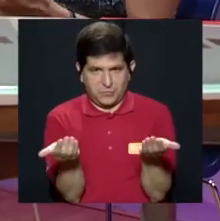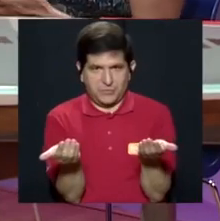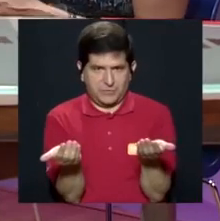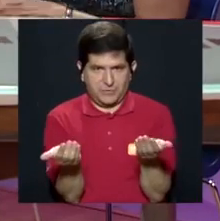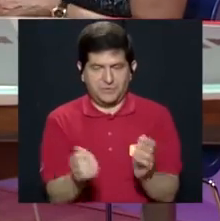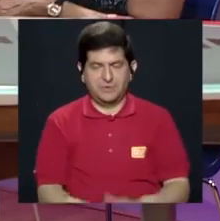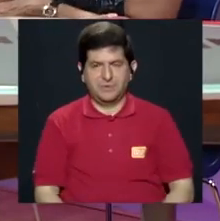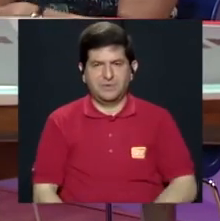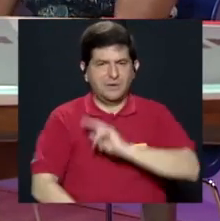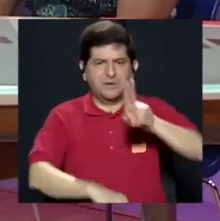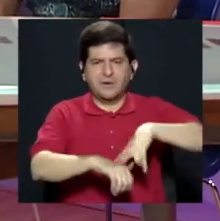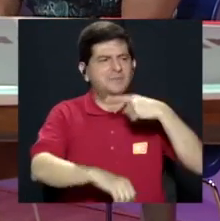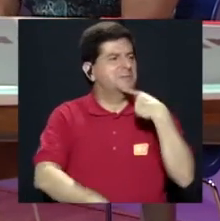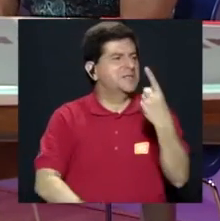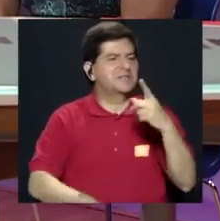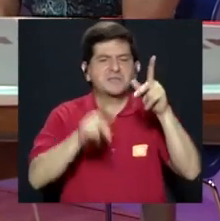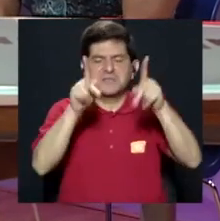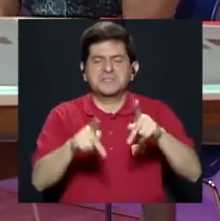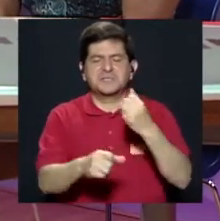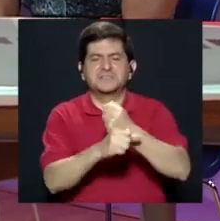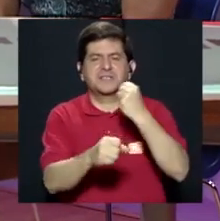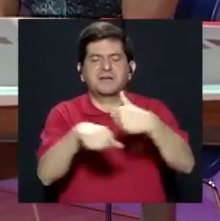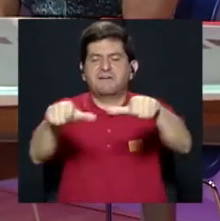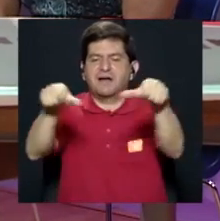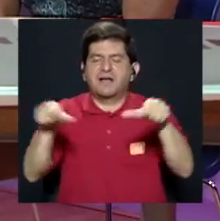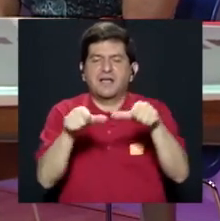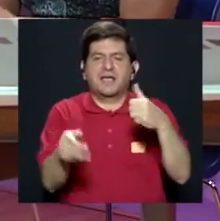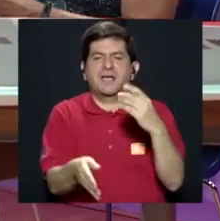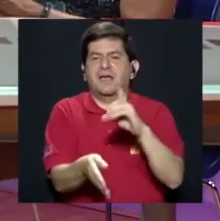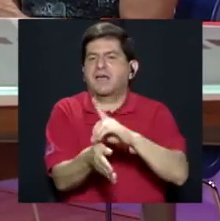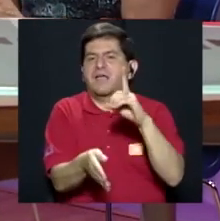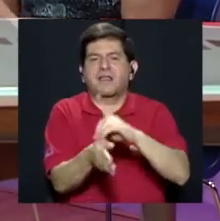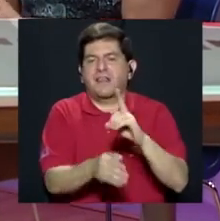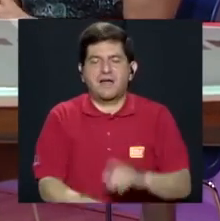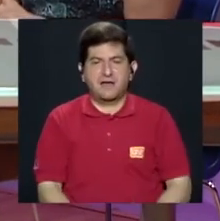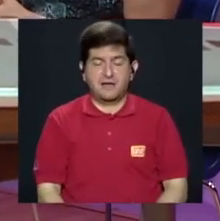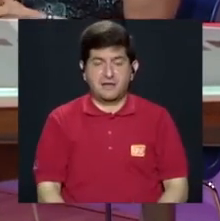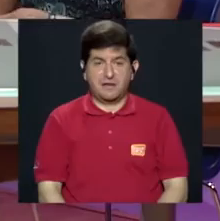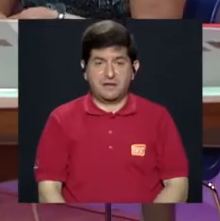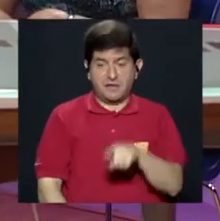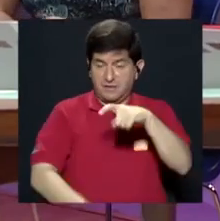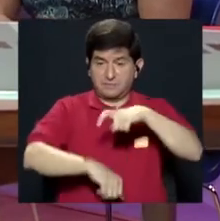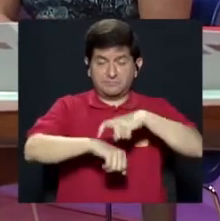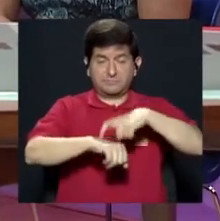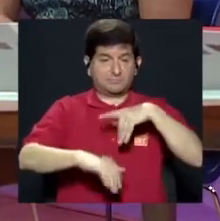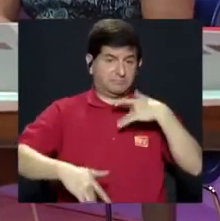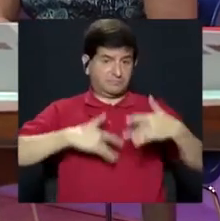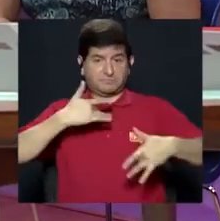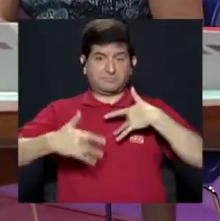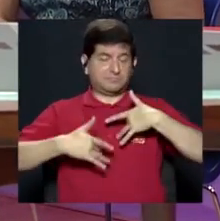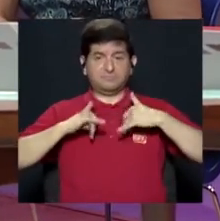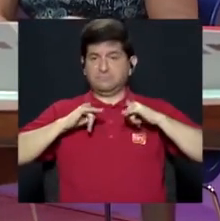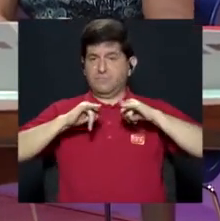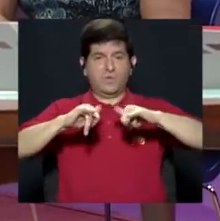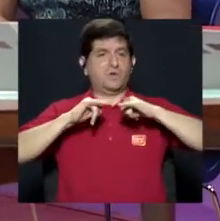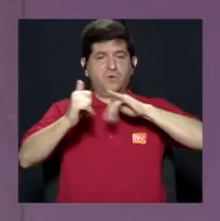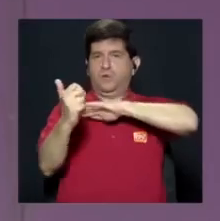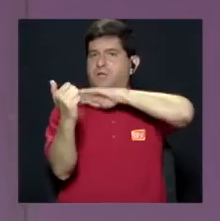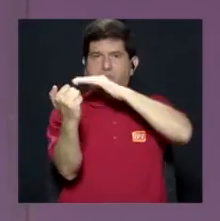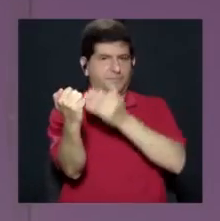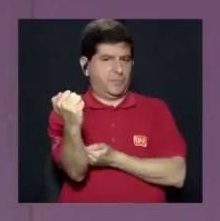¿Qué es lo que suelen decir el personal médico que hace sentir que hay una desigualdad de